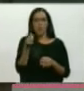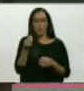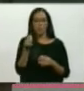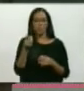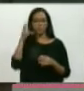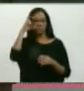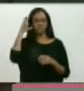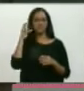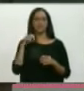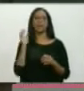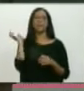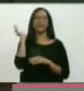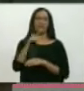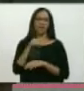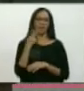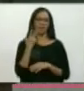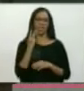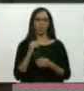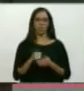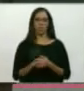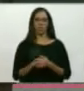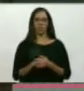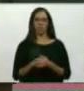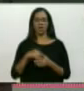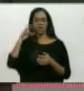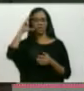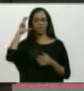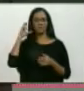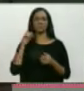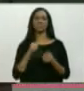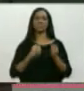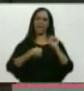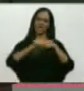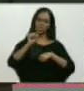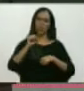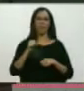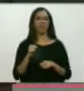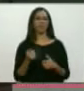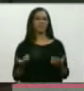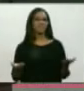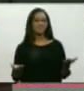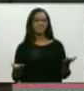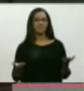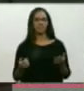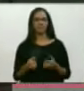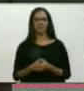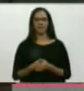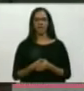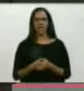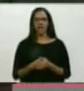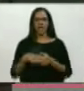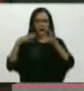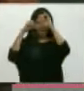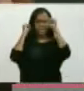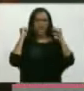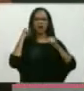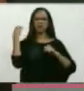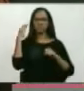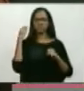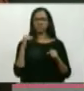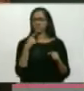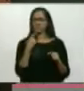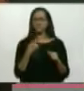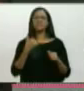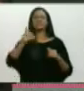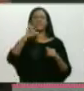de Maracaibo, por ejemplo. Uh-huh. El consulado de San Cristóbal. ¿Ah? La embajada de Colombia. Ellos dicen que